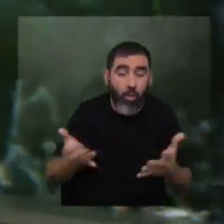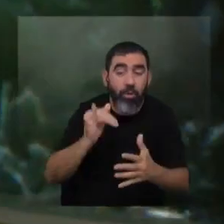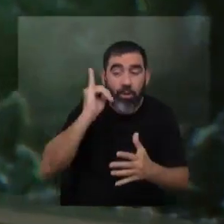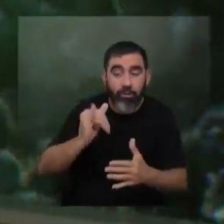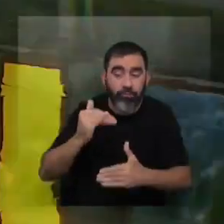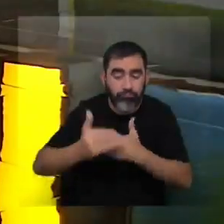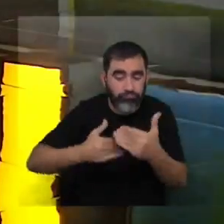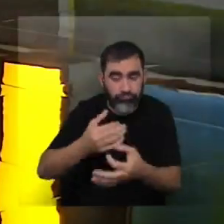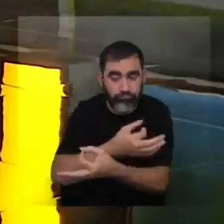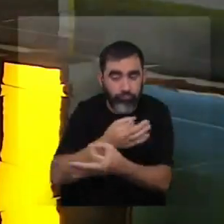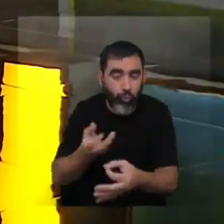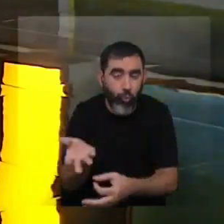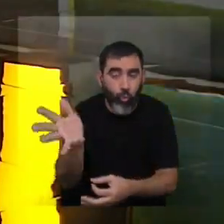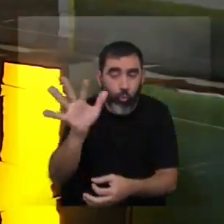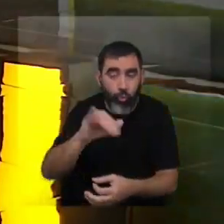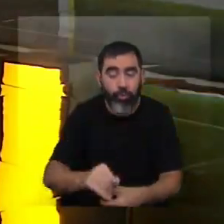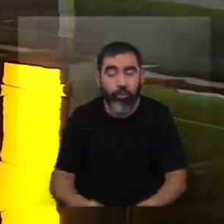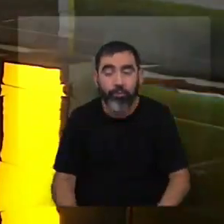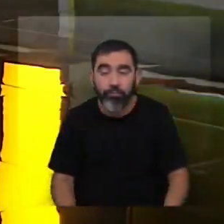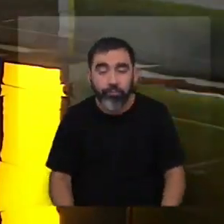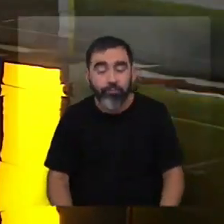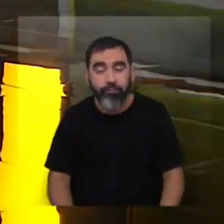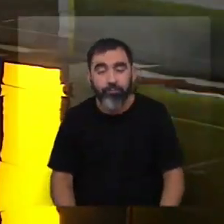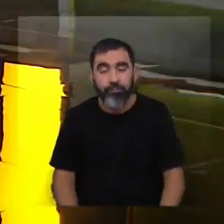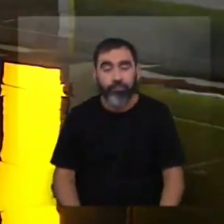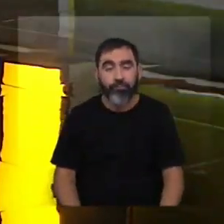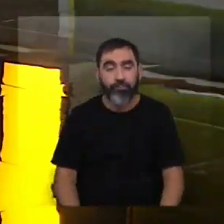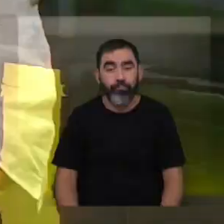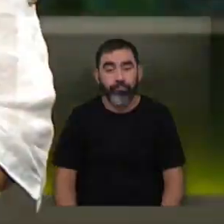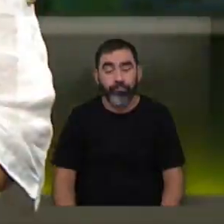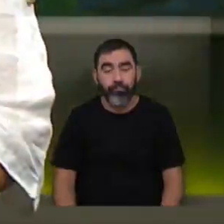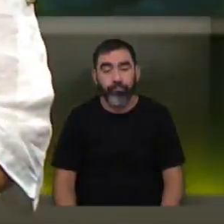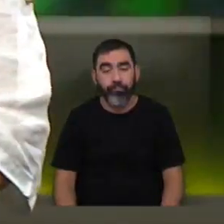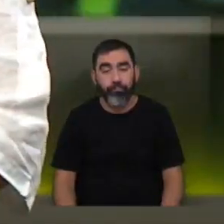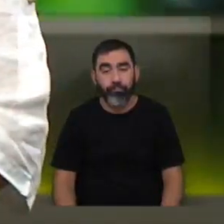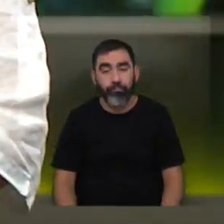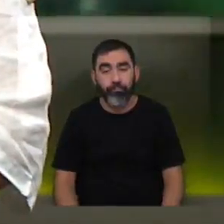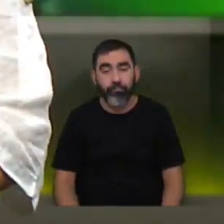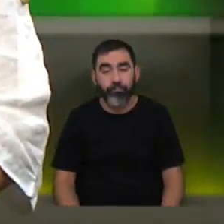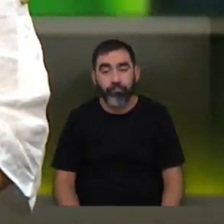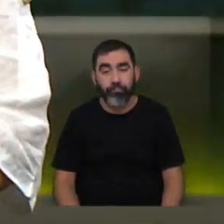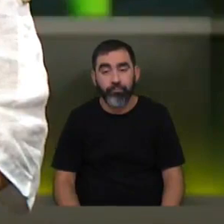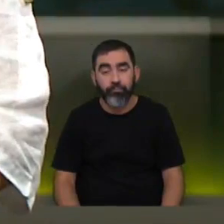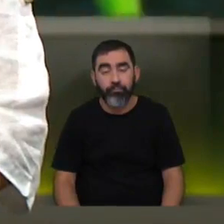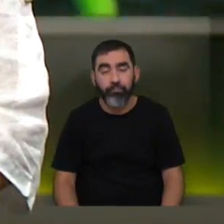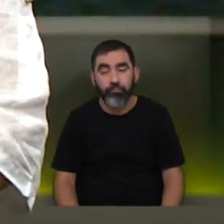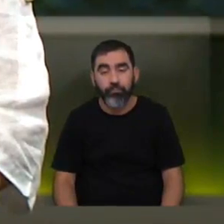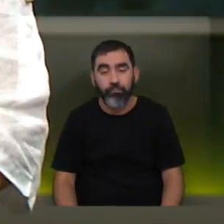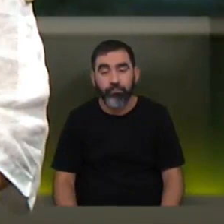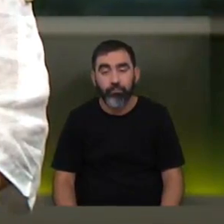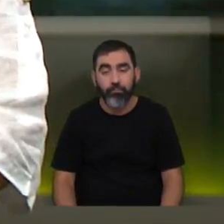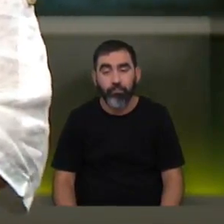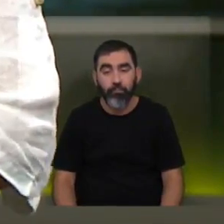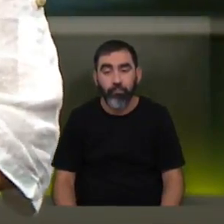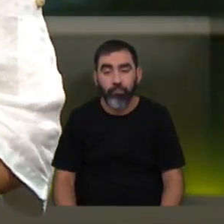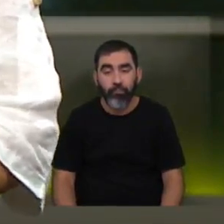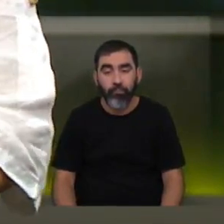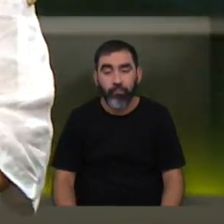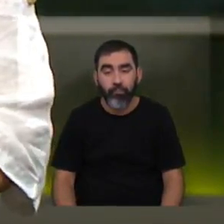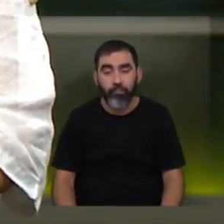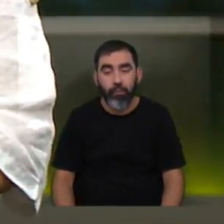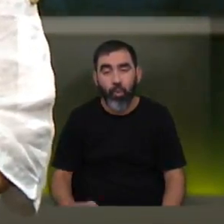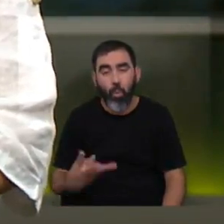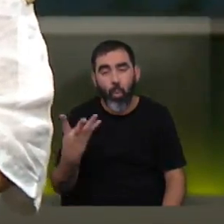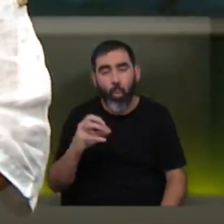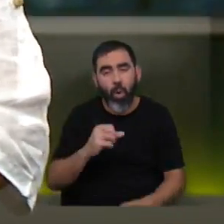aplicación totalmente cotidiana. Sí, sí. Bueno, primero te podría decir que hace